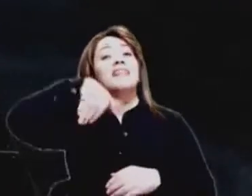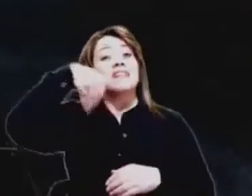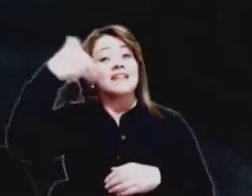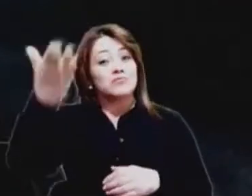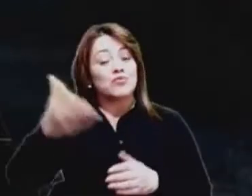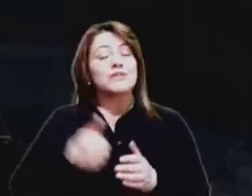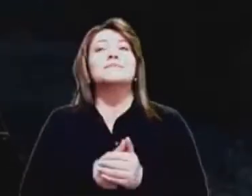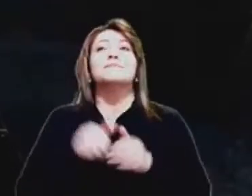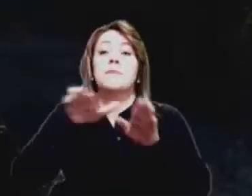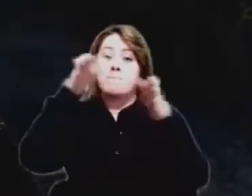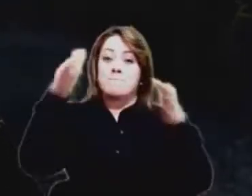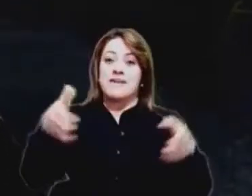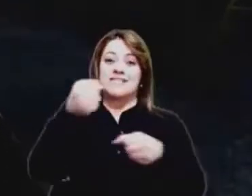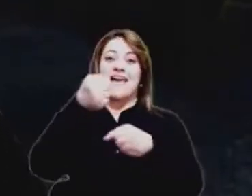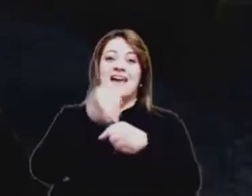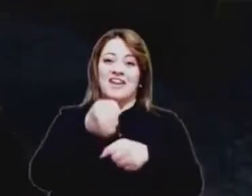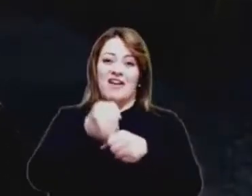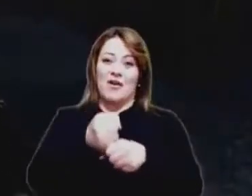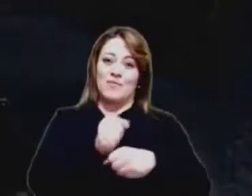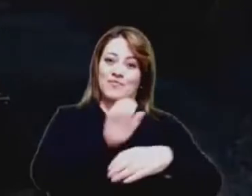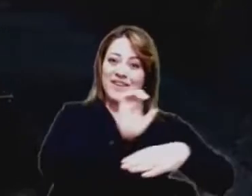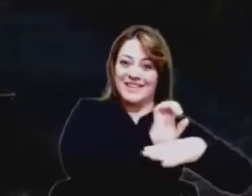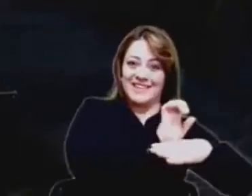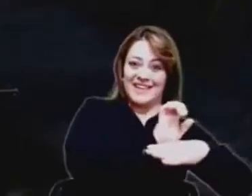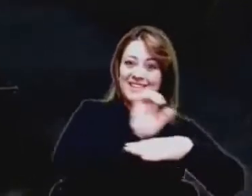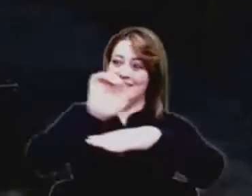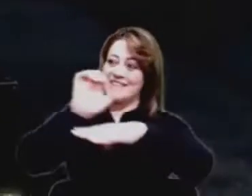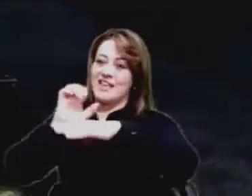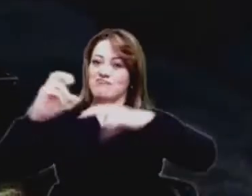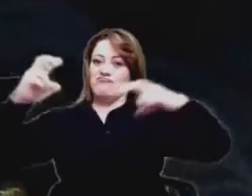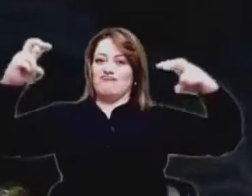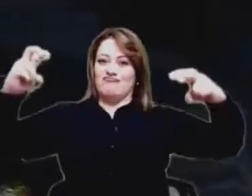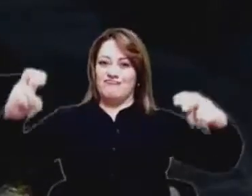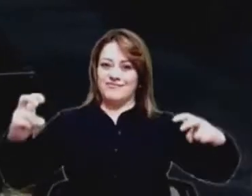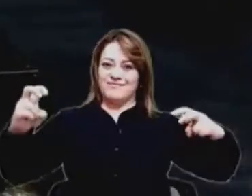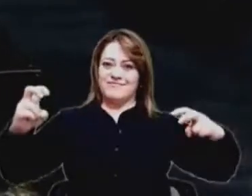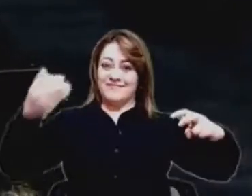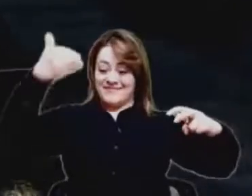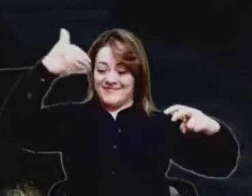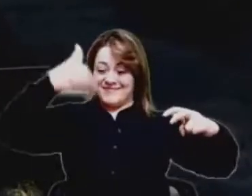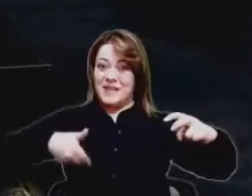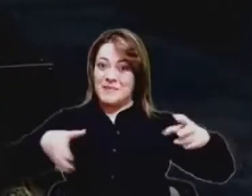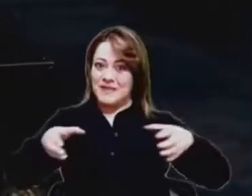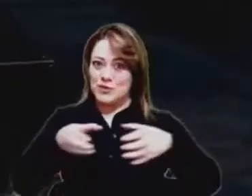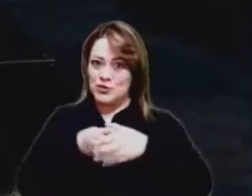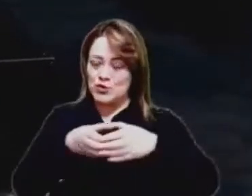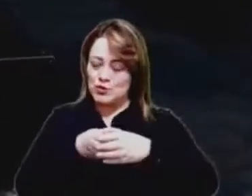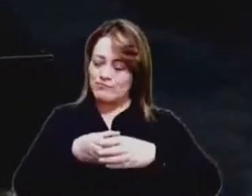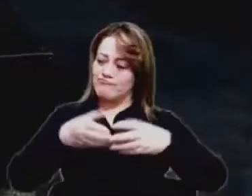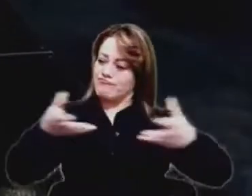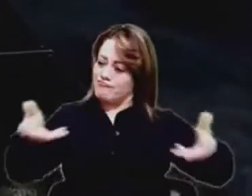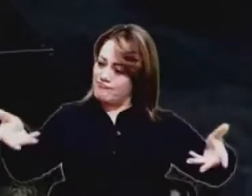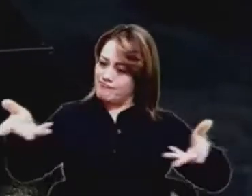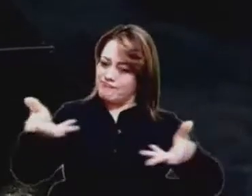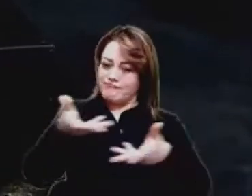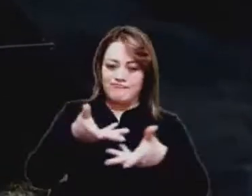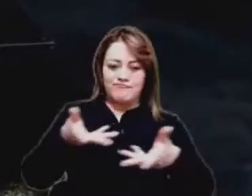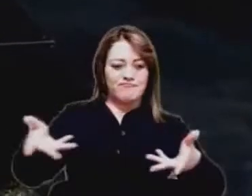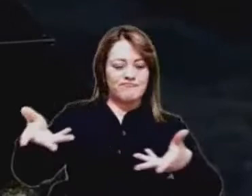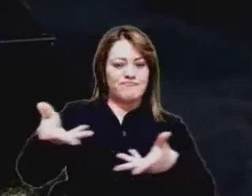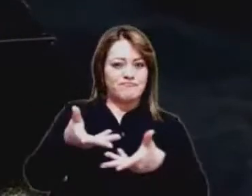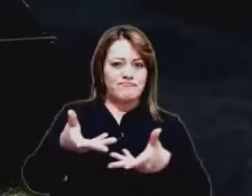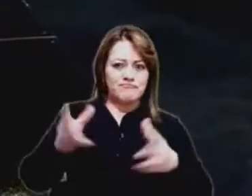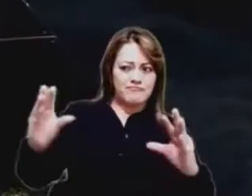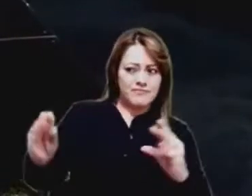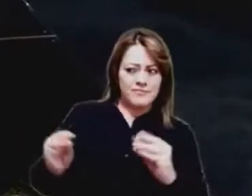mesa de trabajo conjunta reunimos a las dos entidades que se están enfrentando y a partir de allí empezamos en rondas de negociación